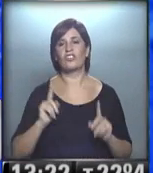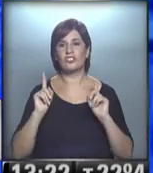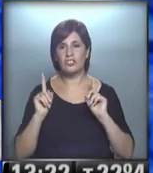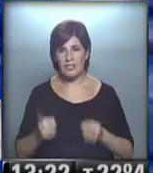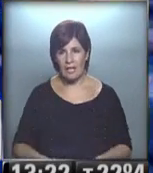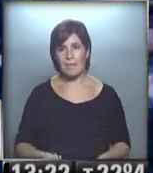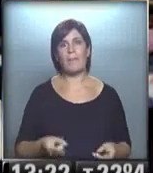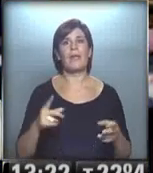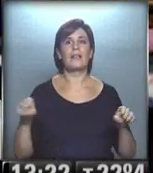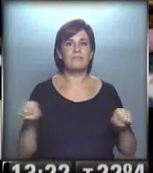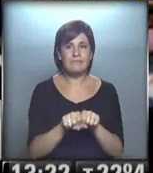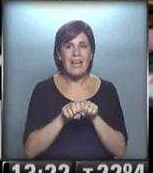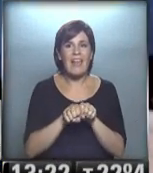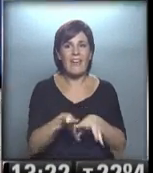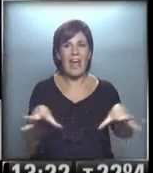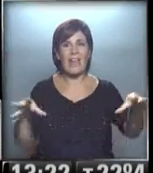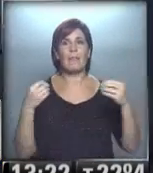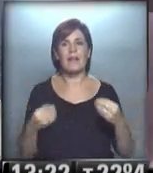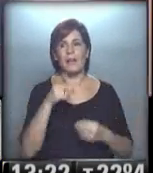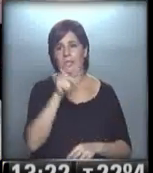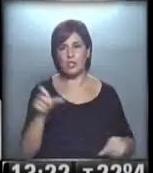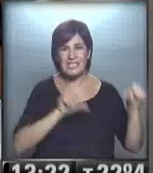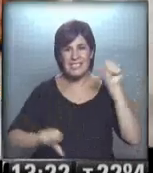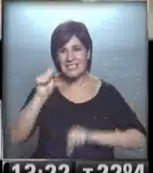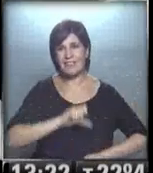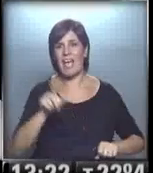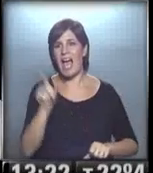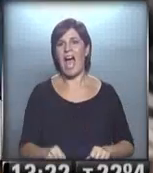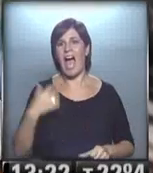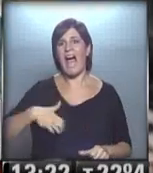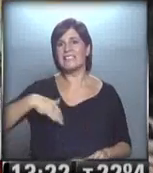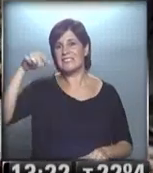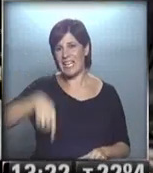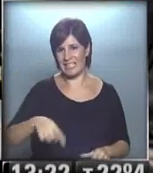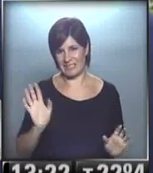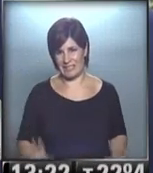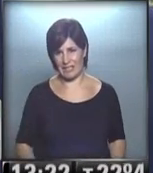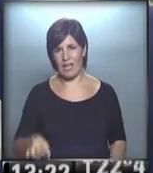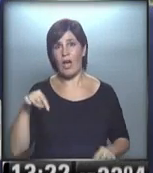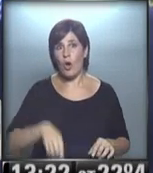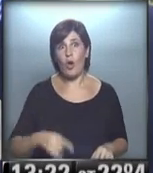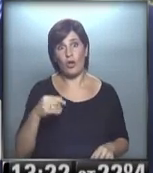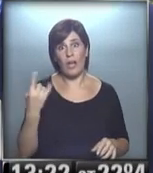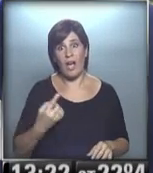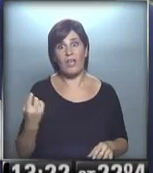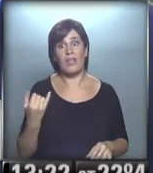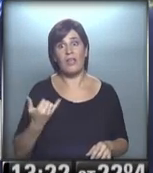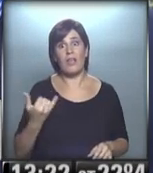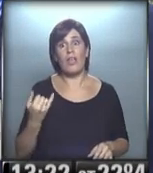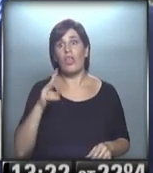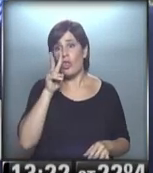red para los científicos que están trabajando en la Antártida tenemos hoy ya 2400 escuelas Rurales conectadas con